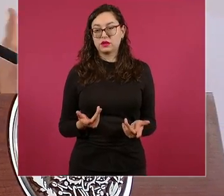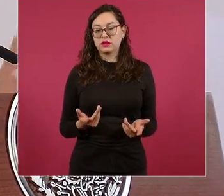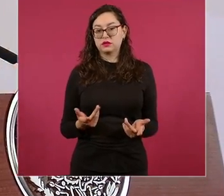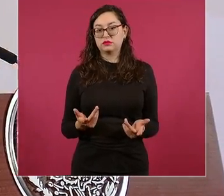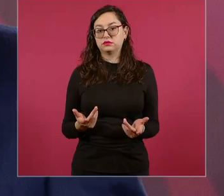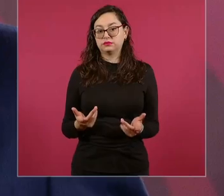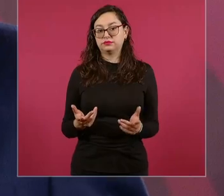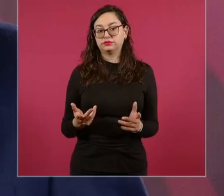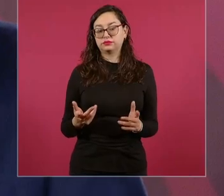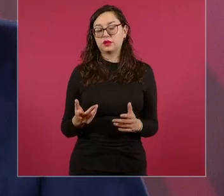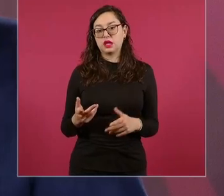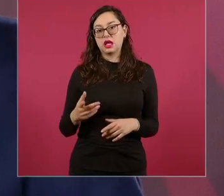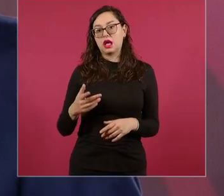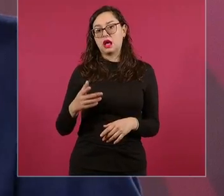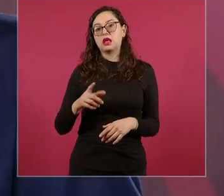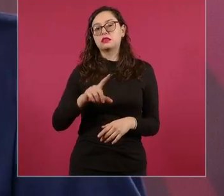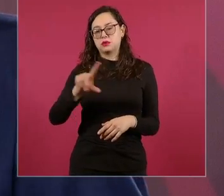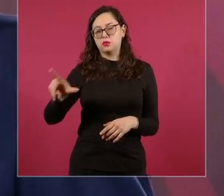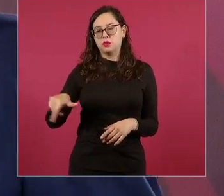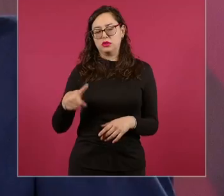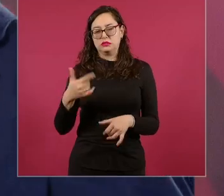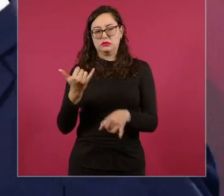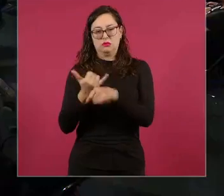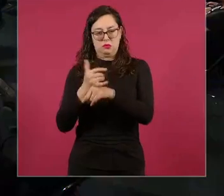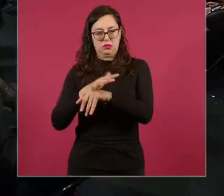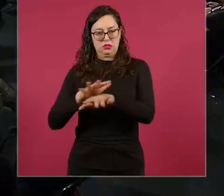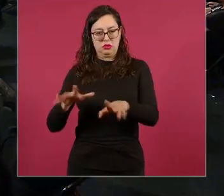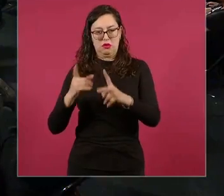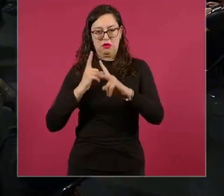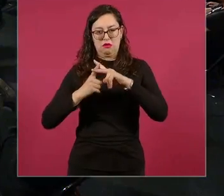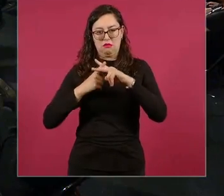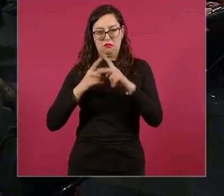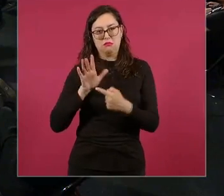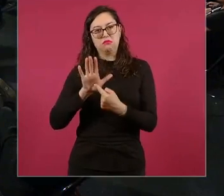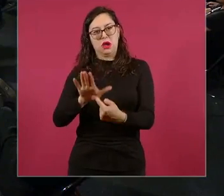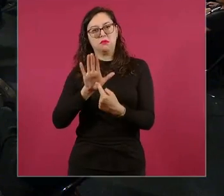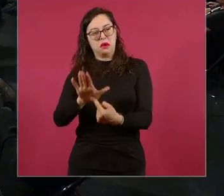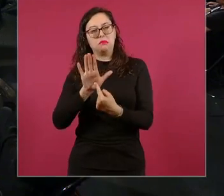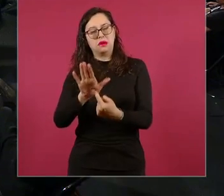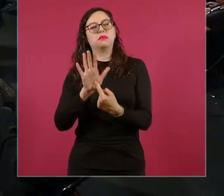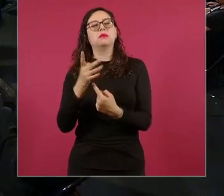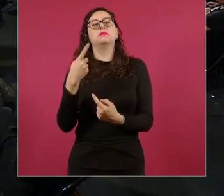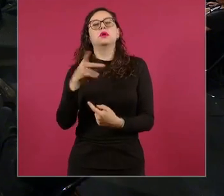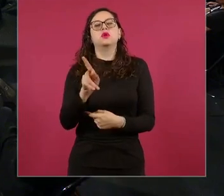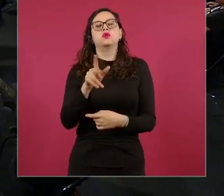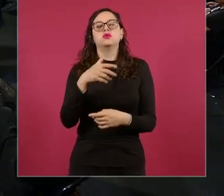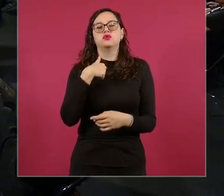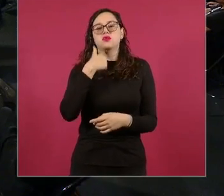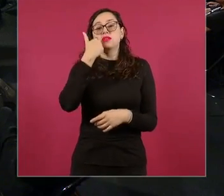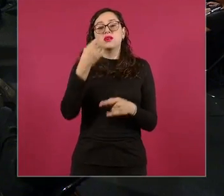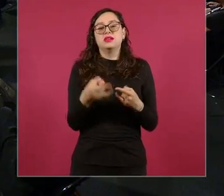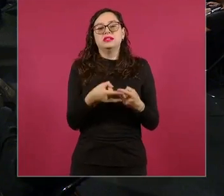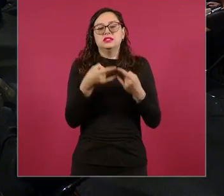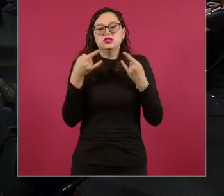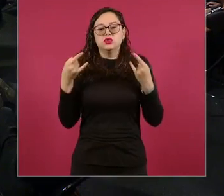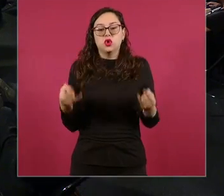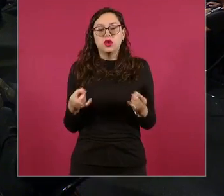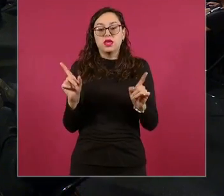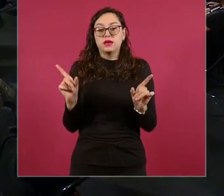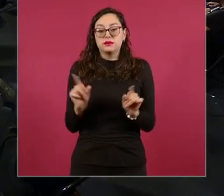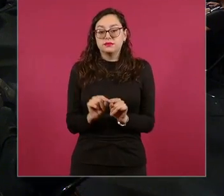datos, pero me gustaría que pusieras de favor, Jesús,